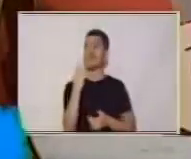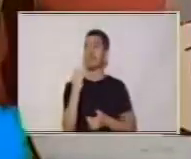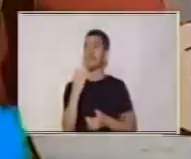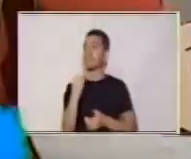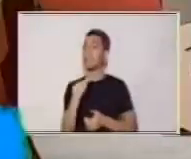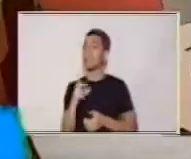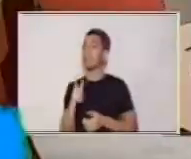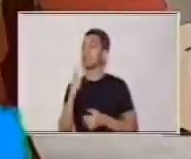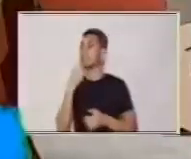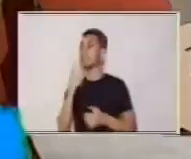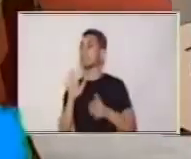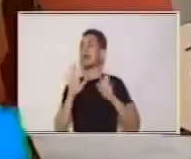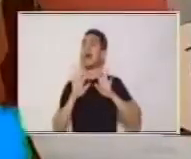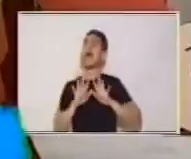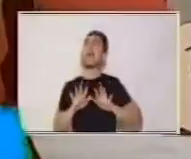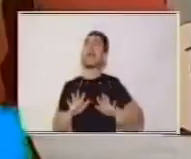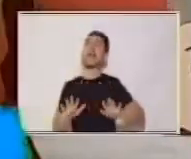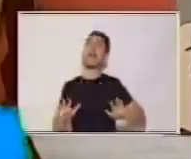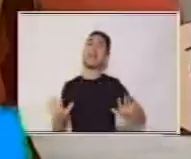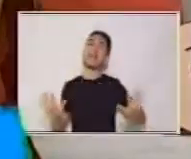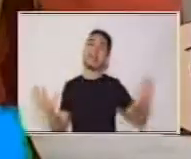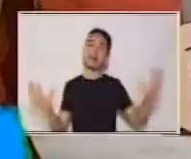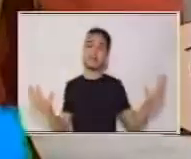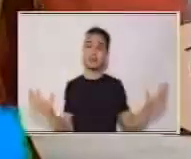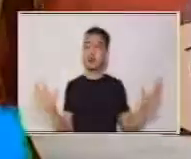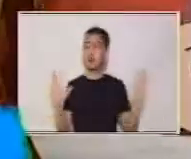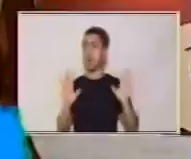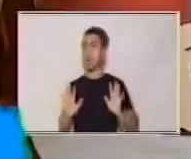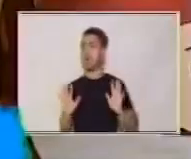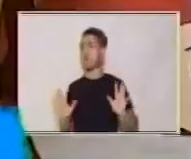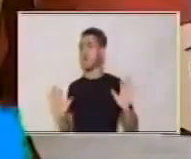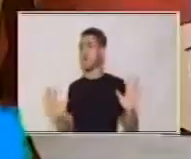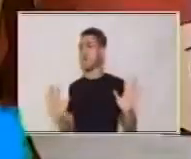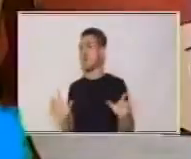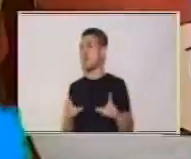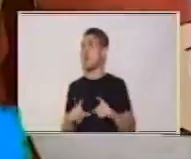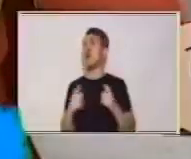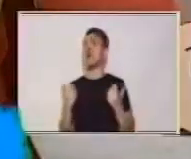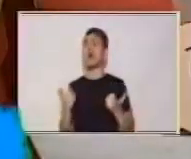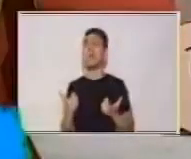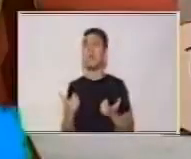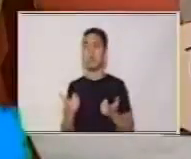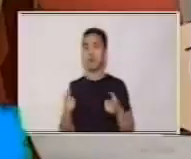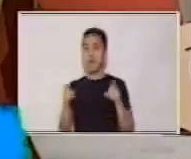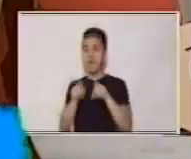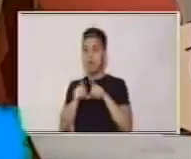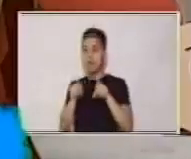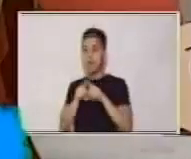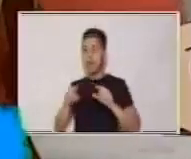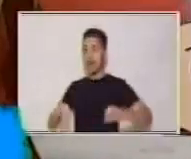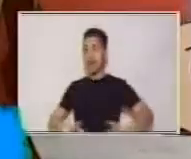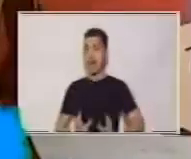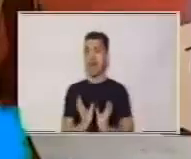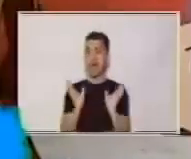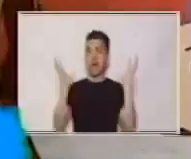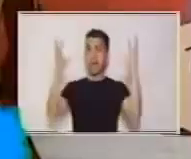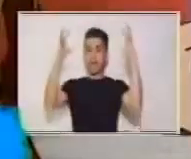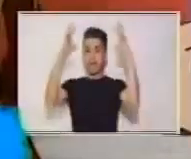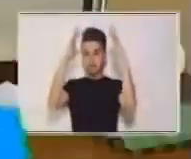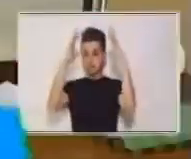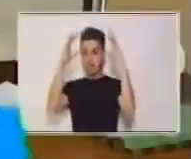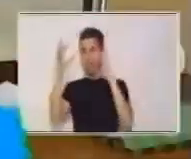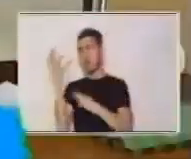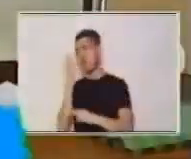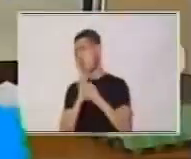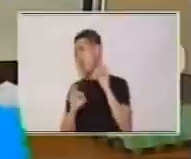la calma. La tranquilidad. Como los árboles o